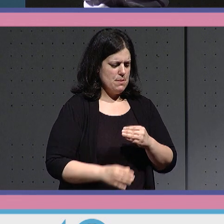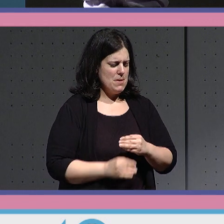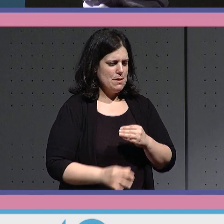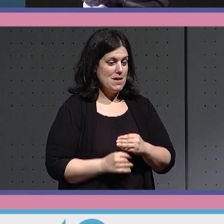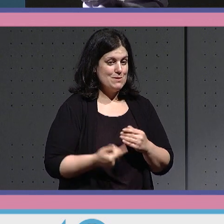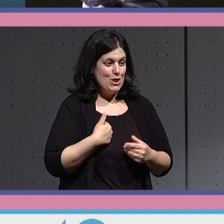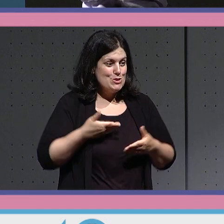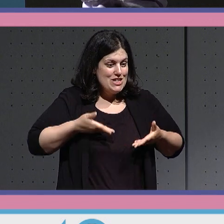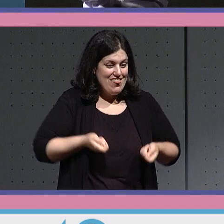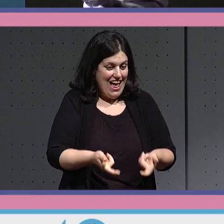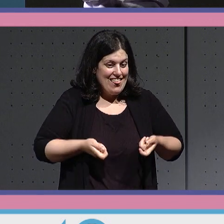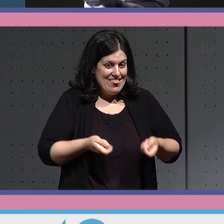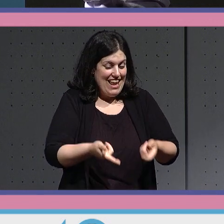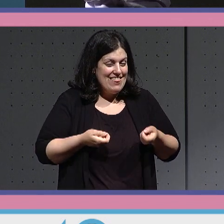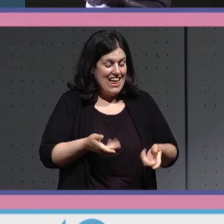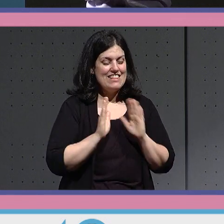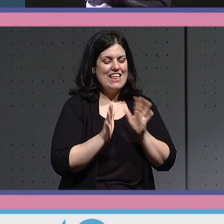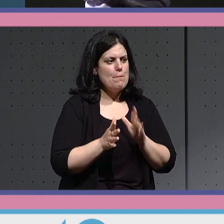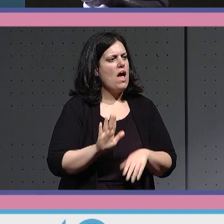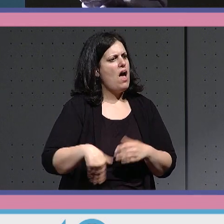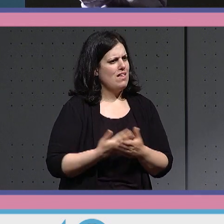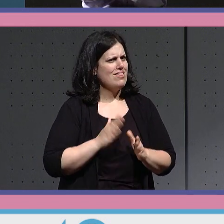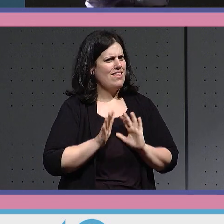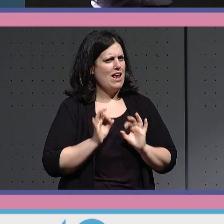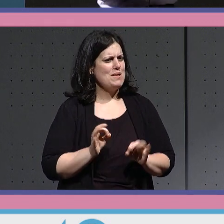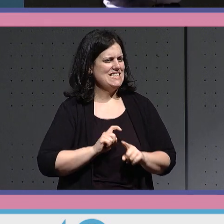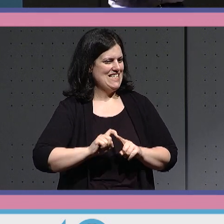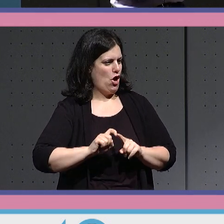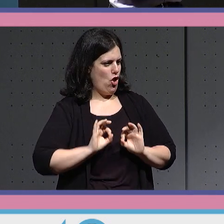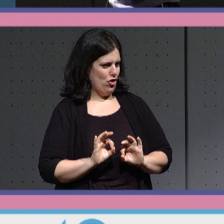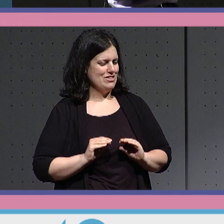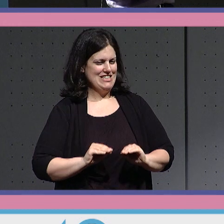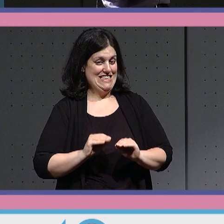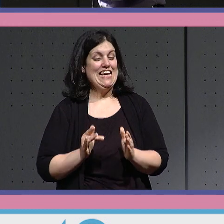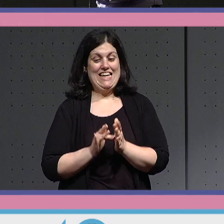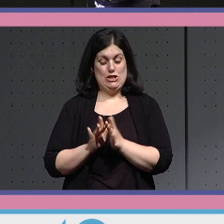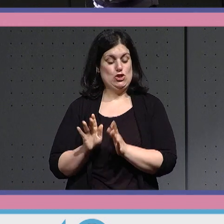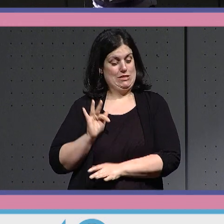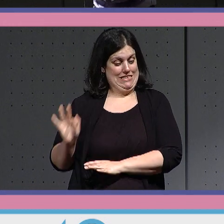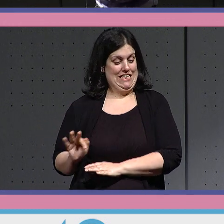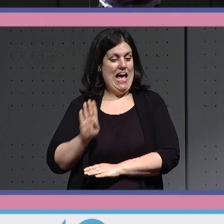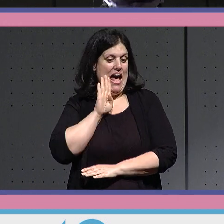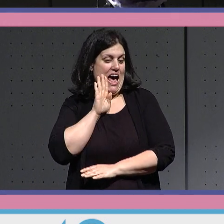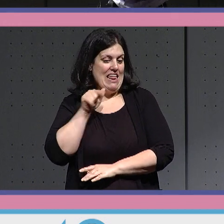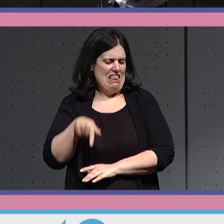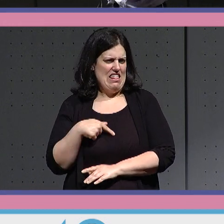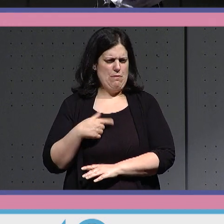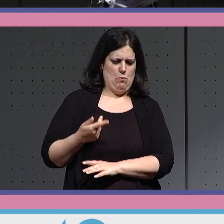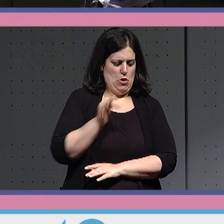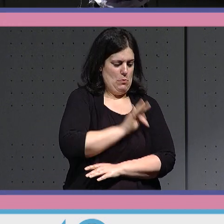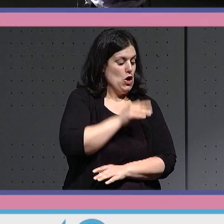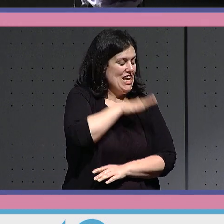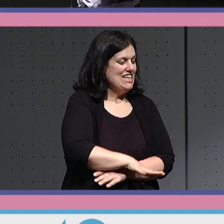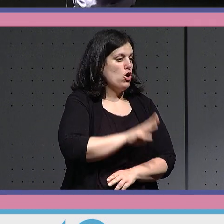terapias y hasta a veces terapias psicológicas. Lo que contaba Jesús, a un niño de William no lo pongas a pintar, que la